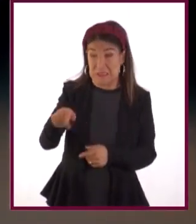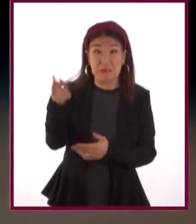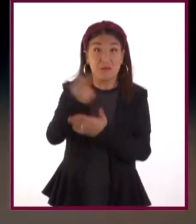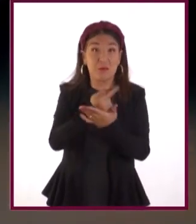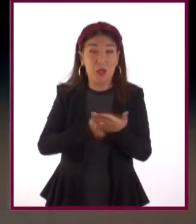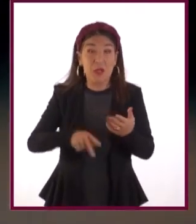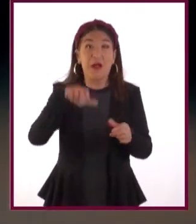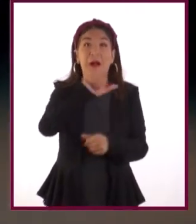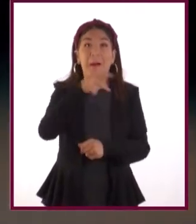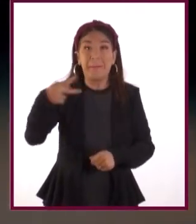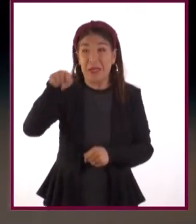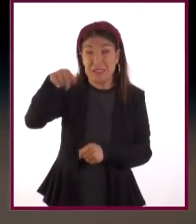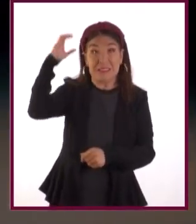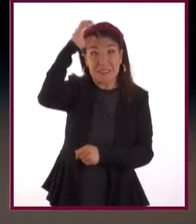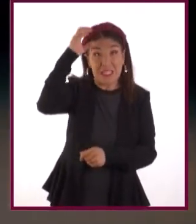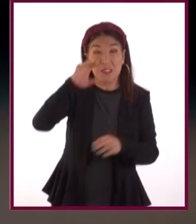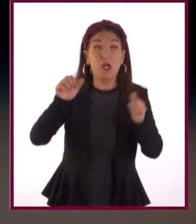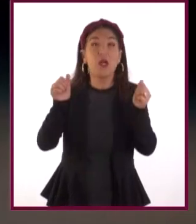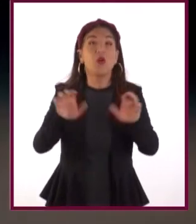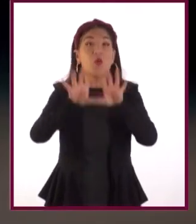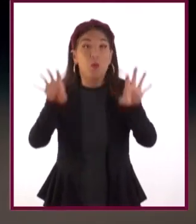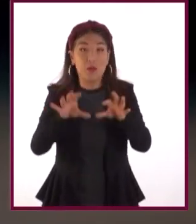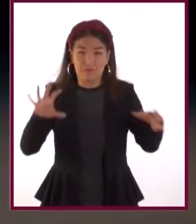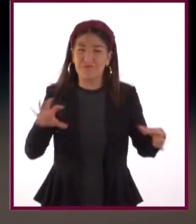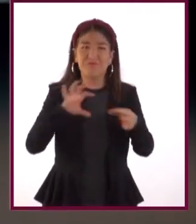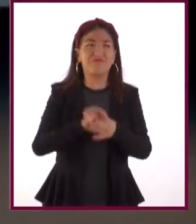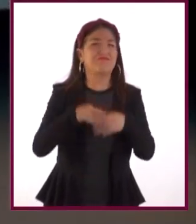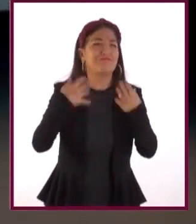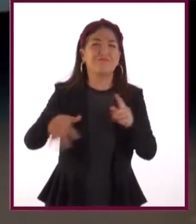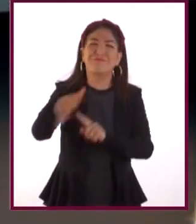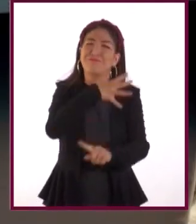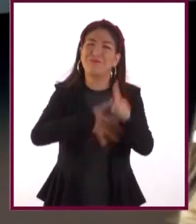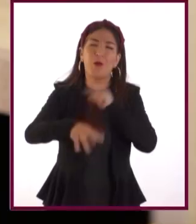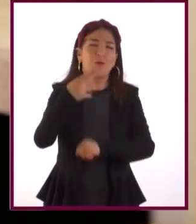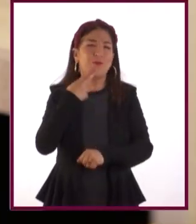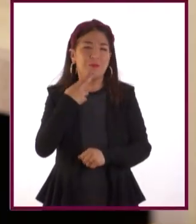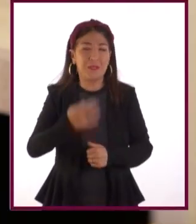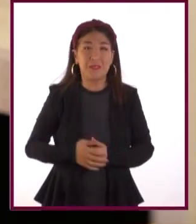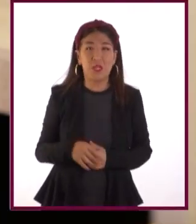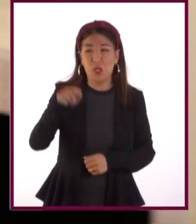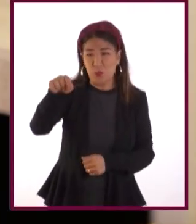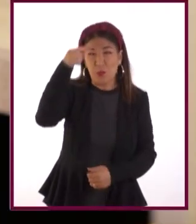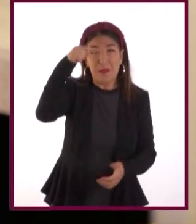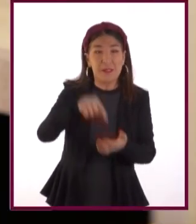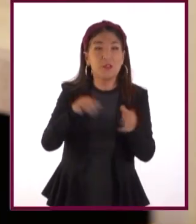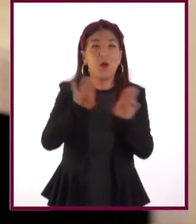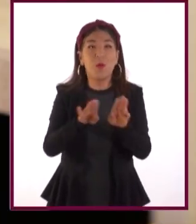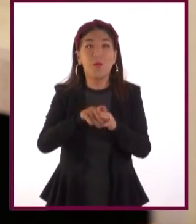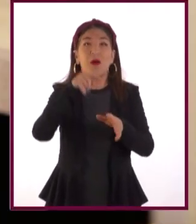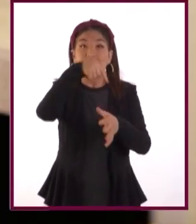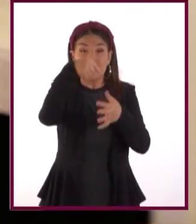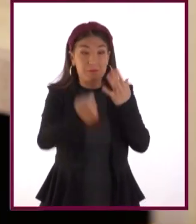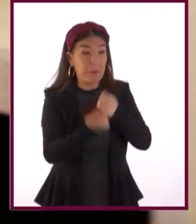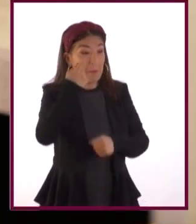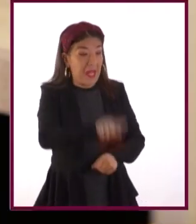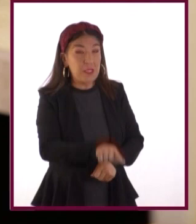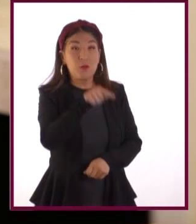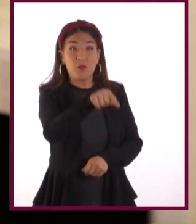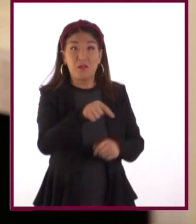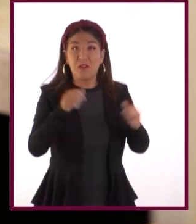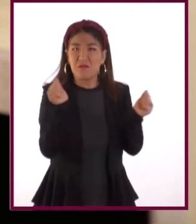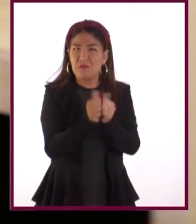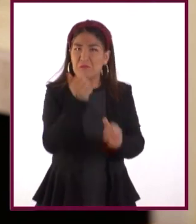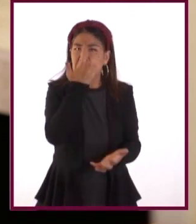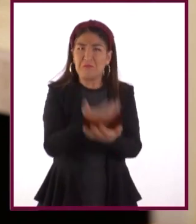realidad los programas y las ciencias computacionales ya están en todos lados. ¿Tú crees que cualquier instrucción puede ser realizada por una